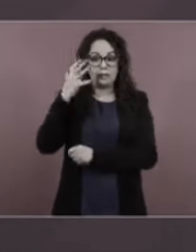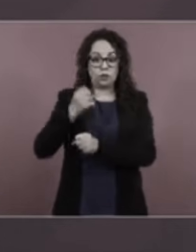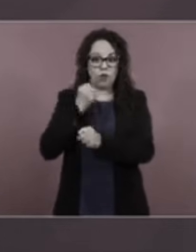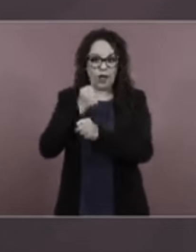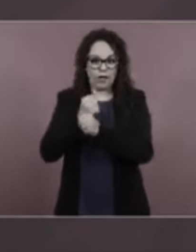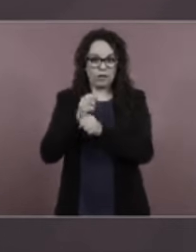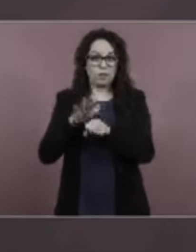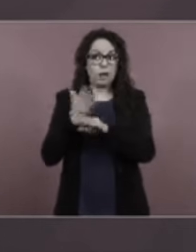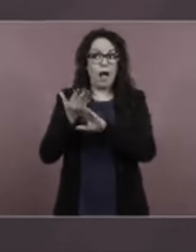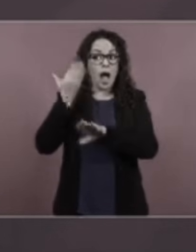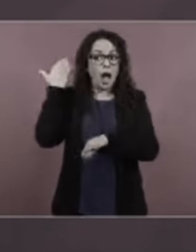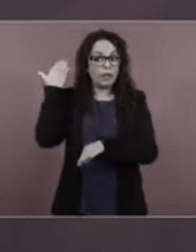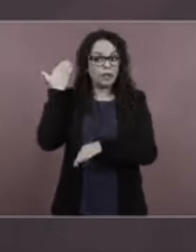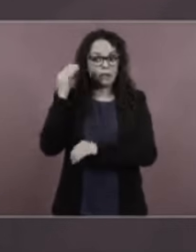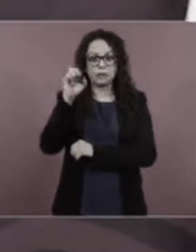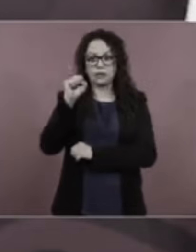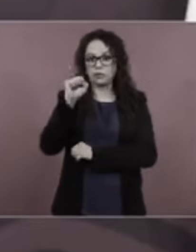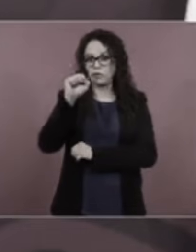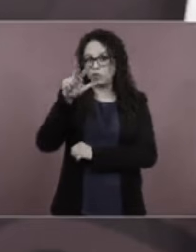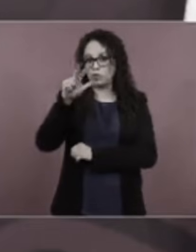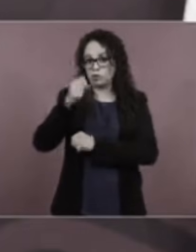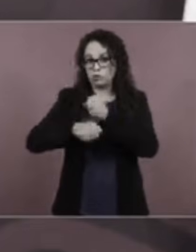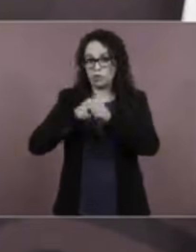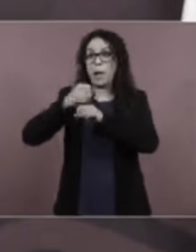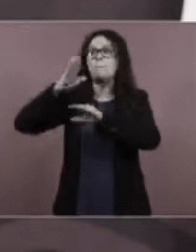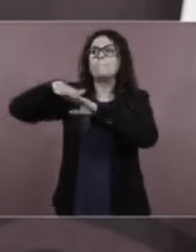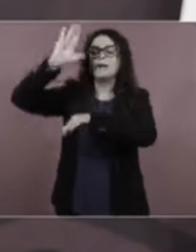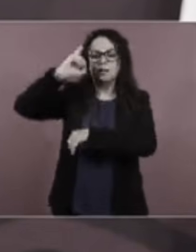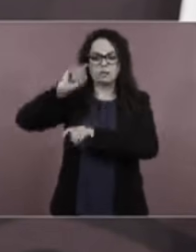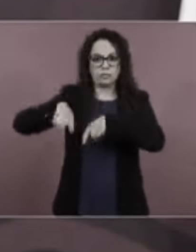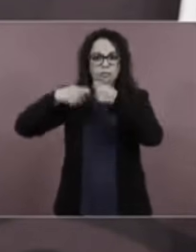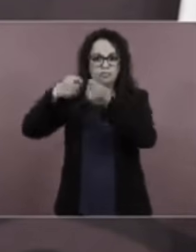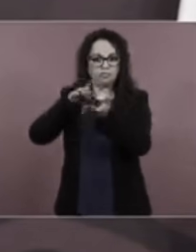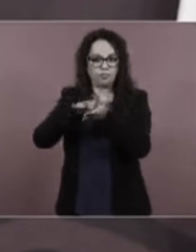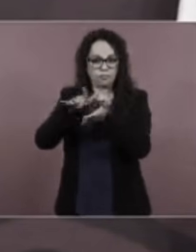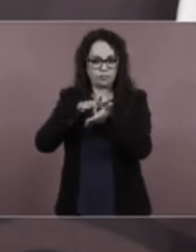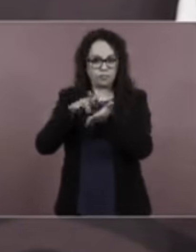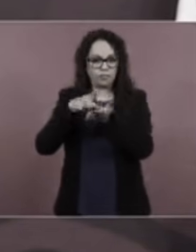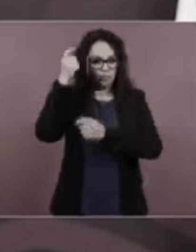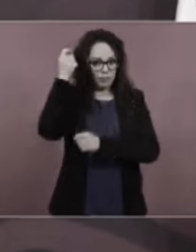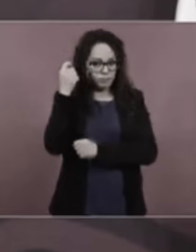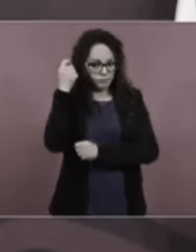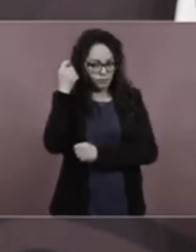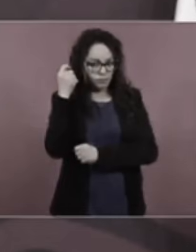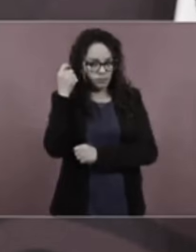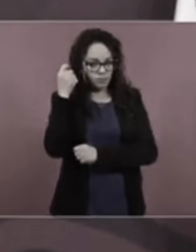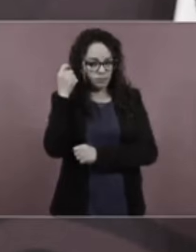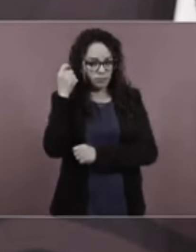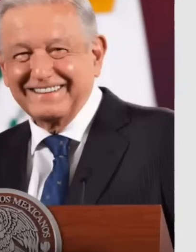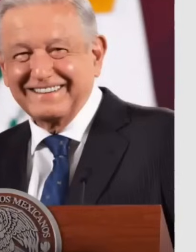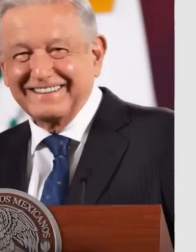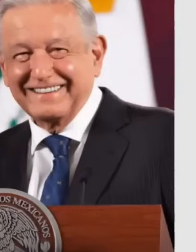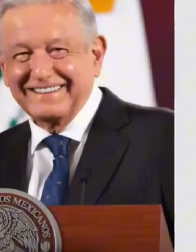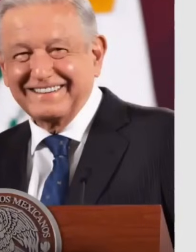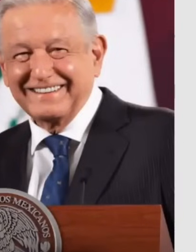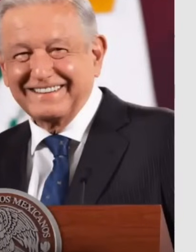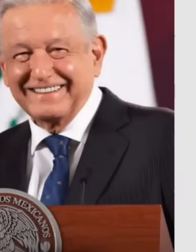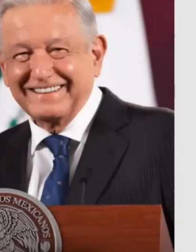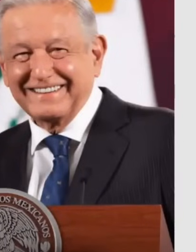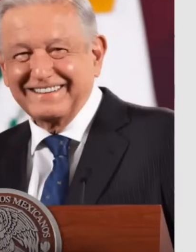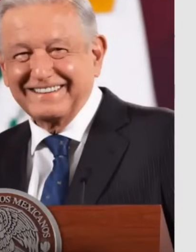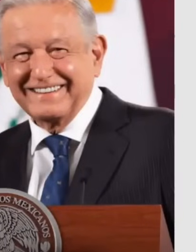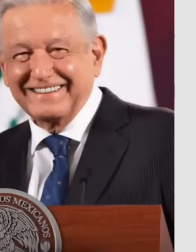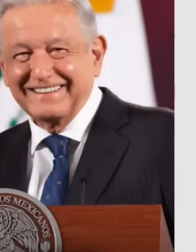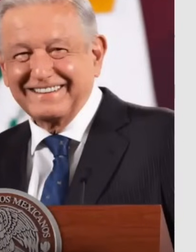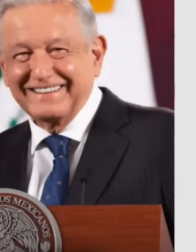68 ya las comunidades indígenas sí recibían su apoyo a partir de los 65 Hola qué tal a todos